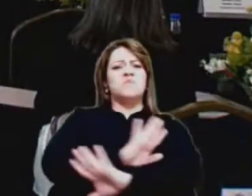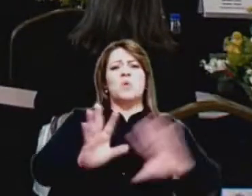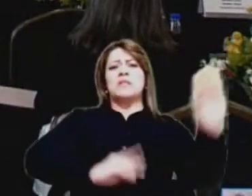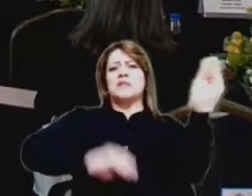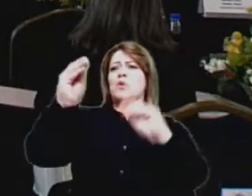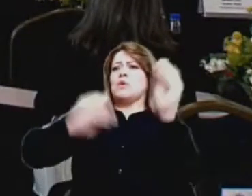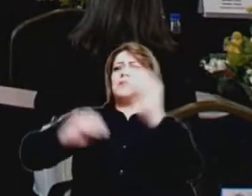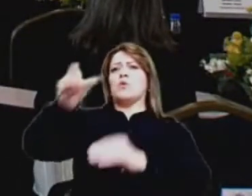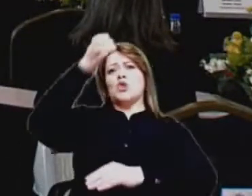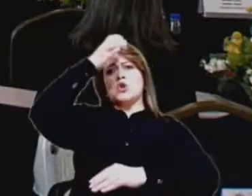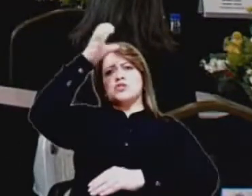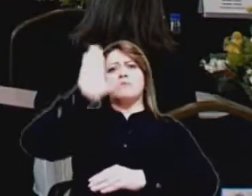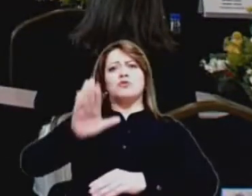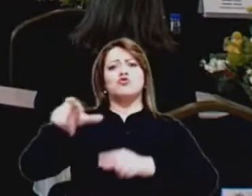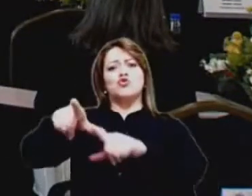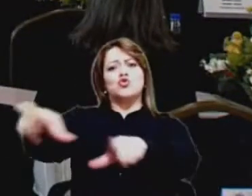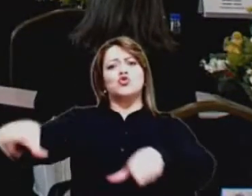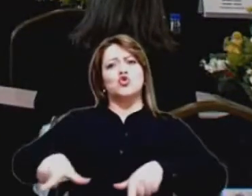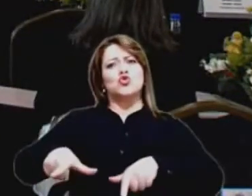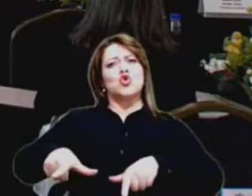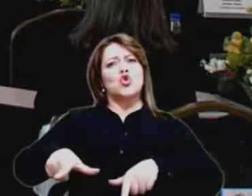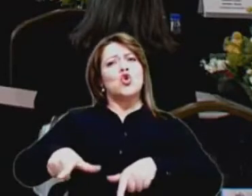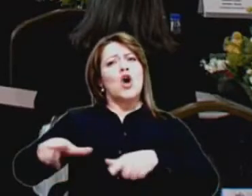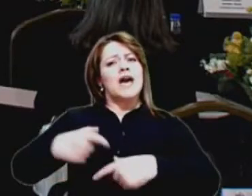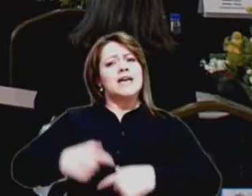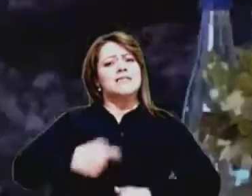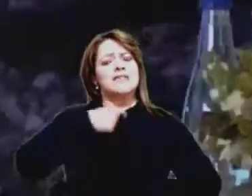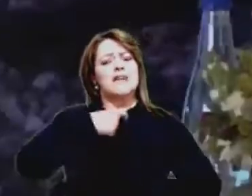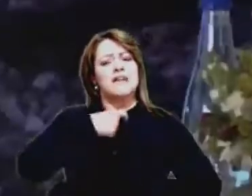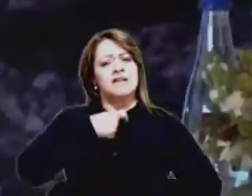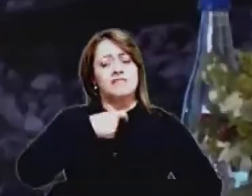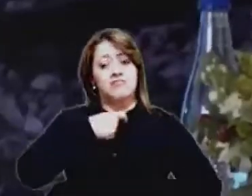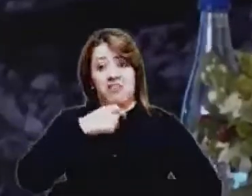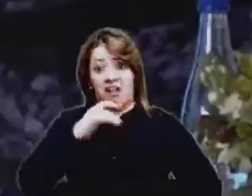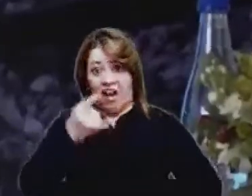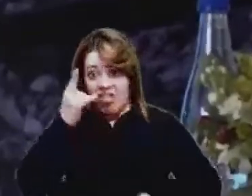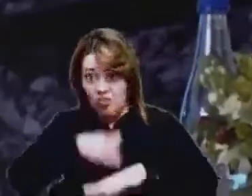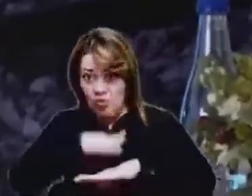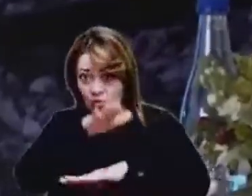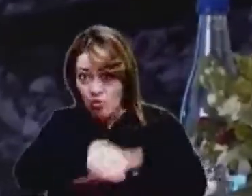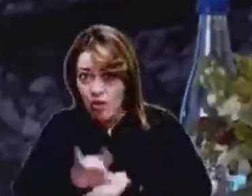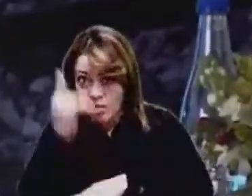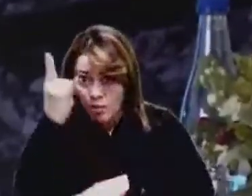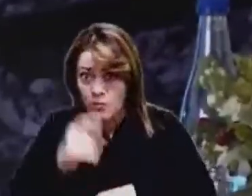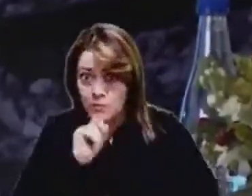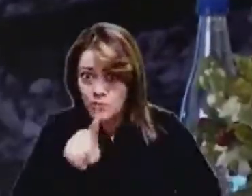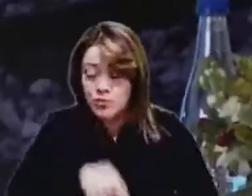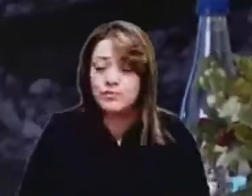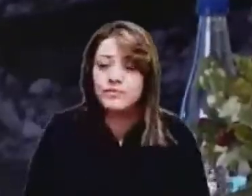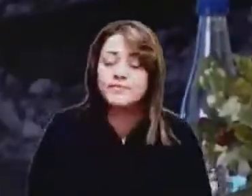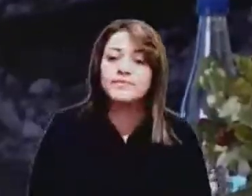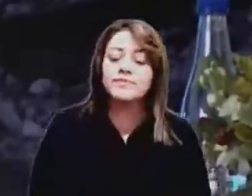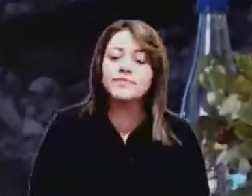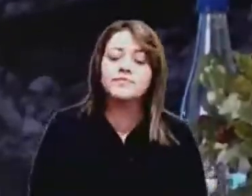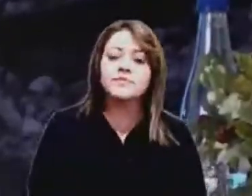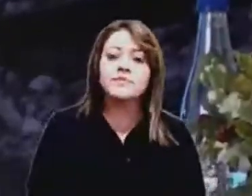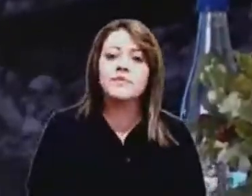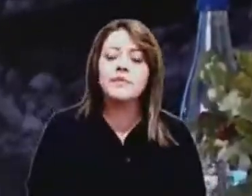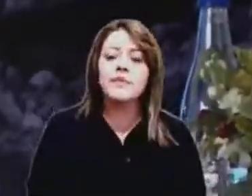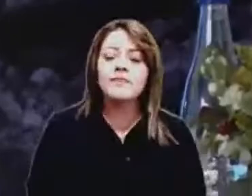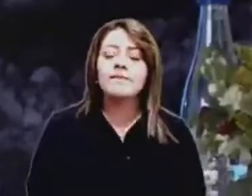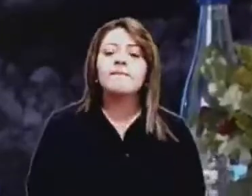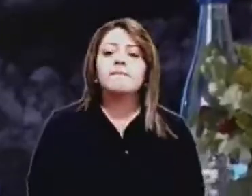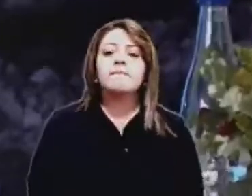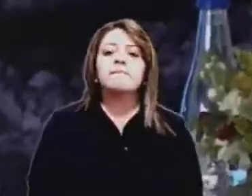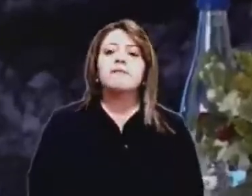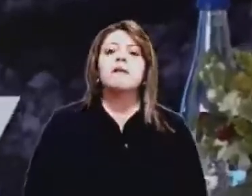bueno muchas gracias a la pregunta volvemos al tema que planteaba inicialmente además copiando un poquito al